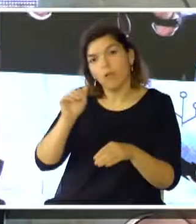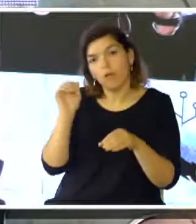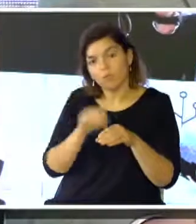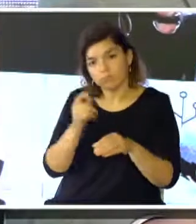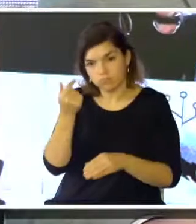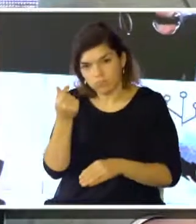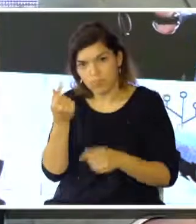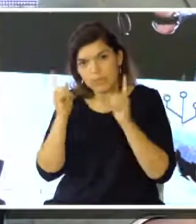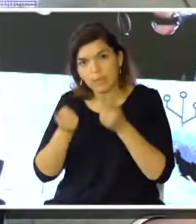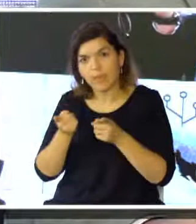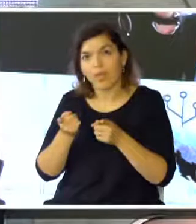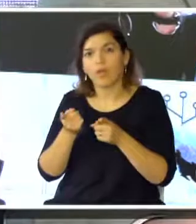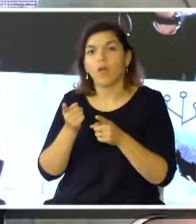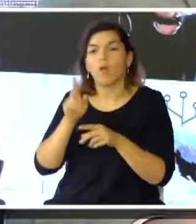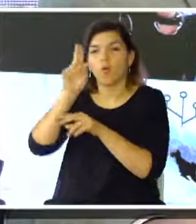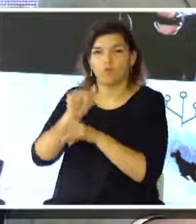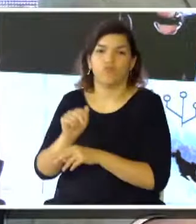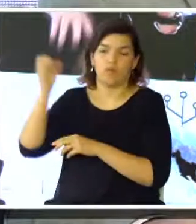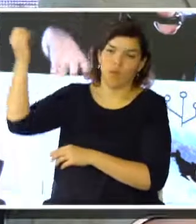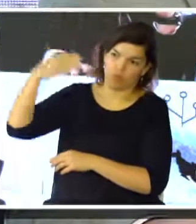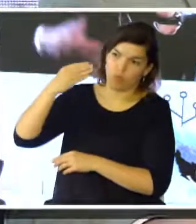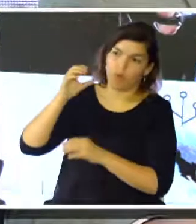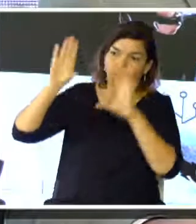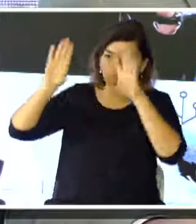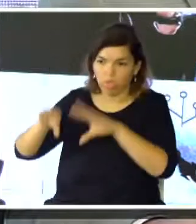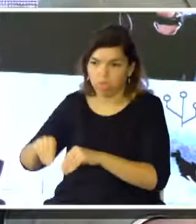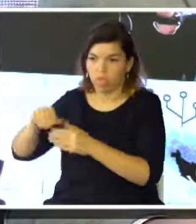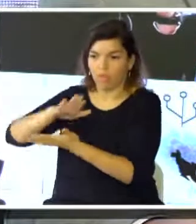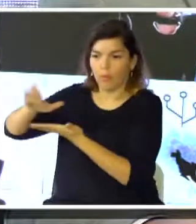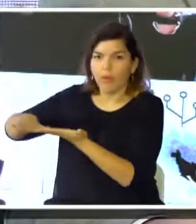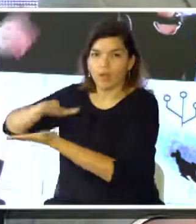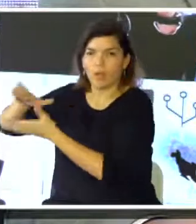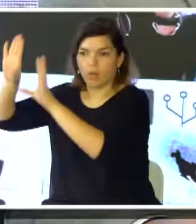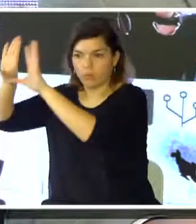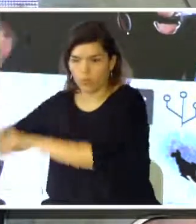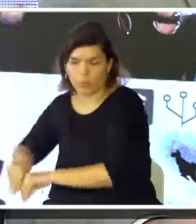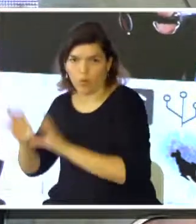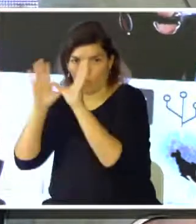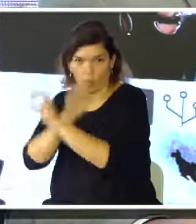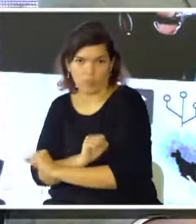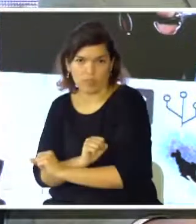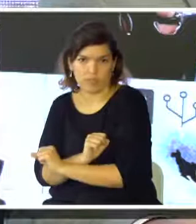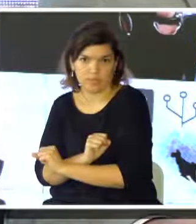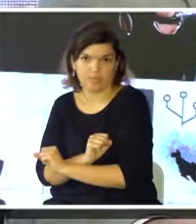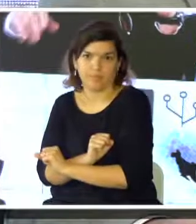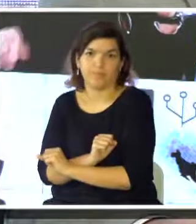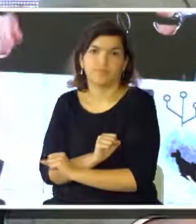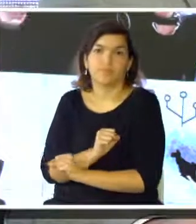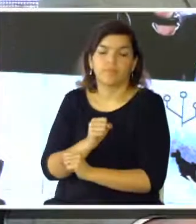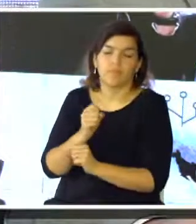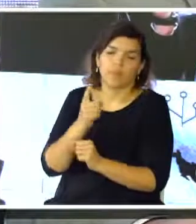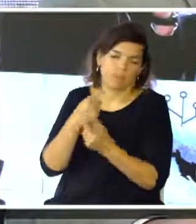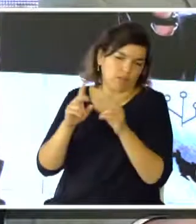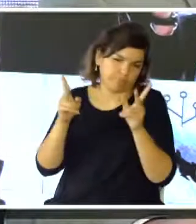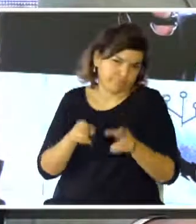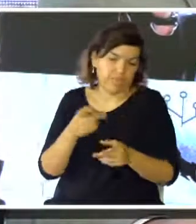sino consumo porque se nos apagaban barrios enteros y no voy a insistir en